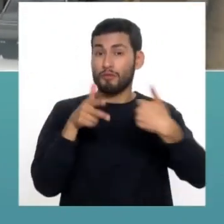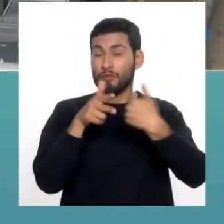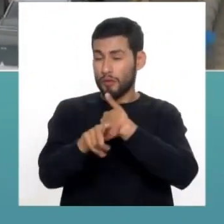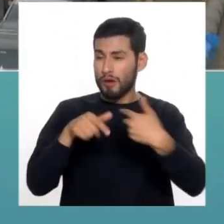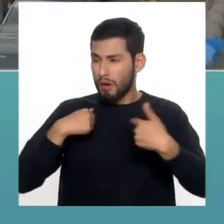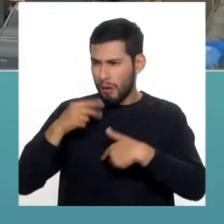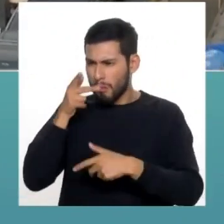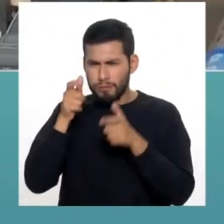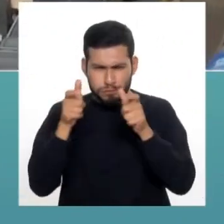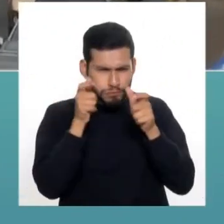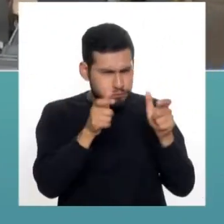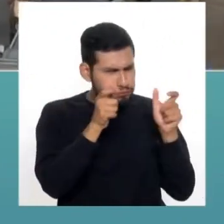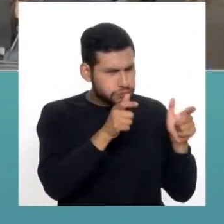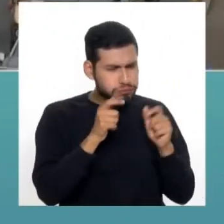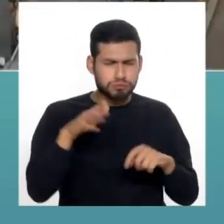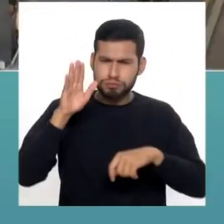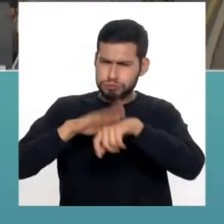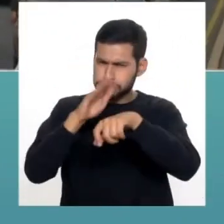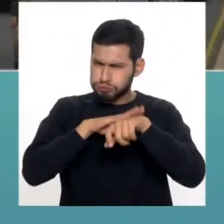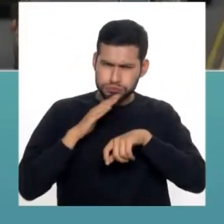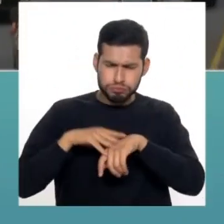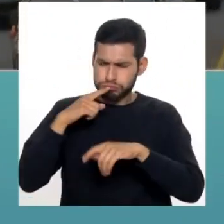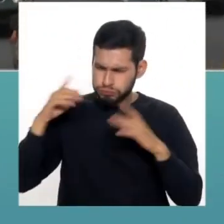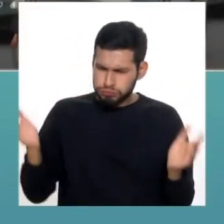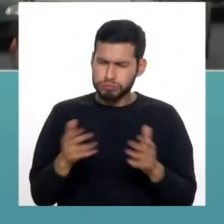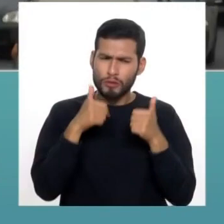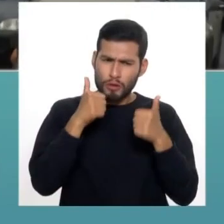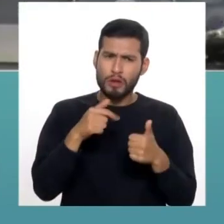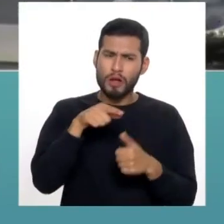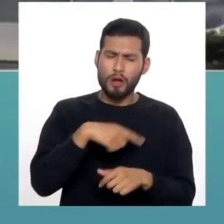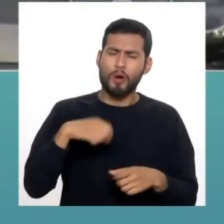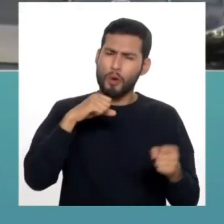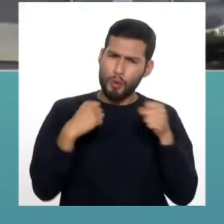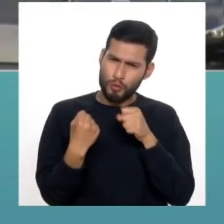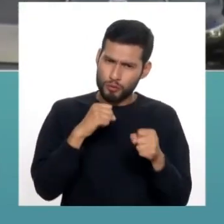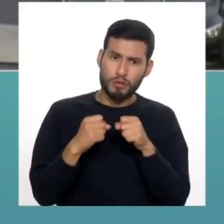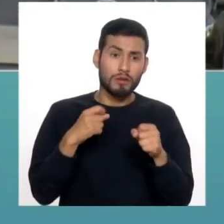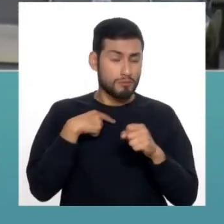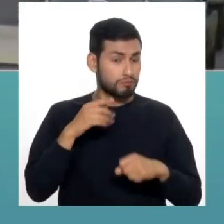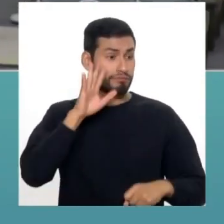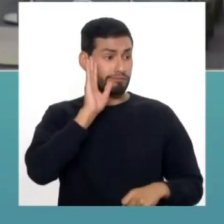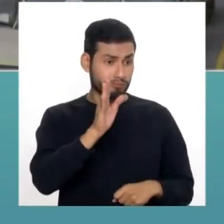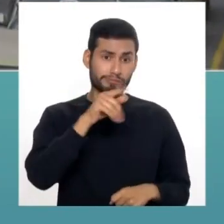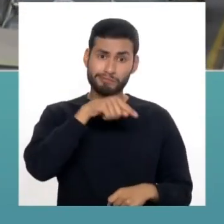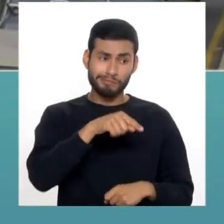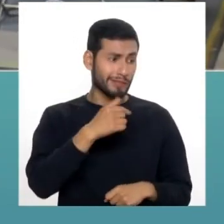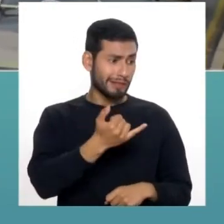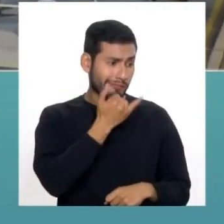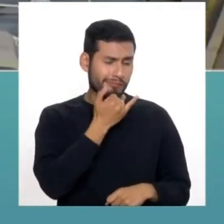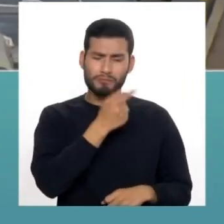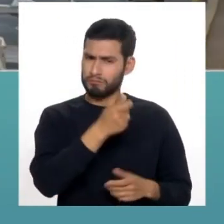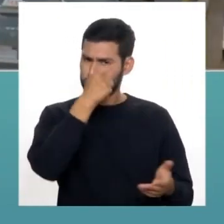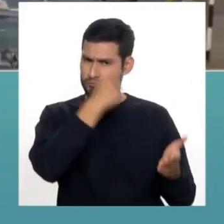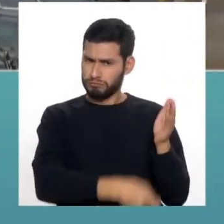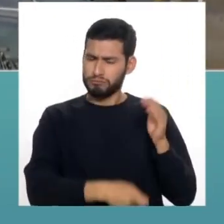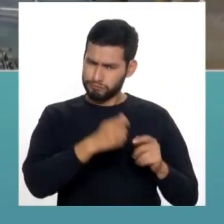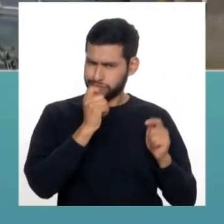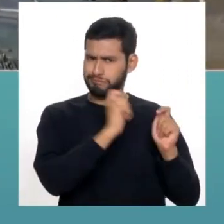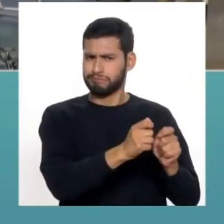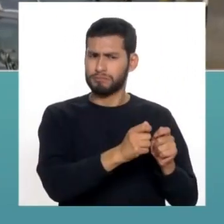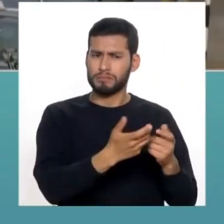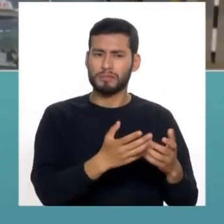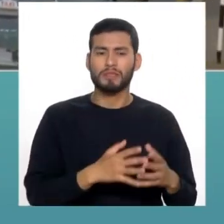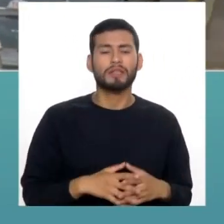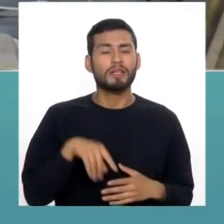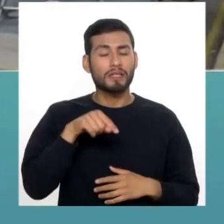Metropolitana incentivando justamente a la conducción, incentivando, imponiendo también sus infracciones, ¿no? Que le corresponden, ¿no? En